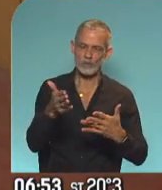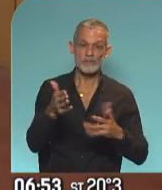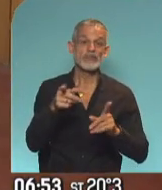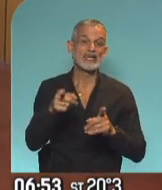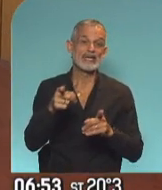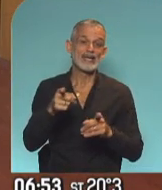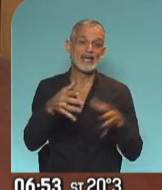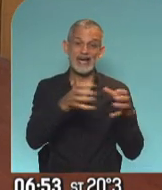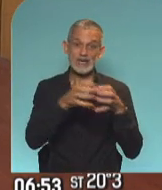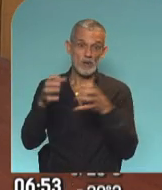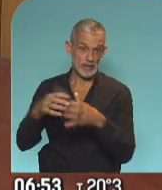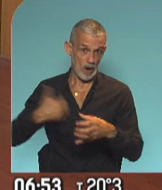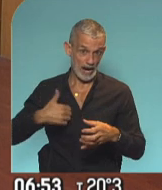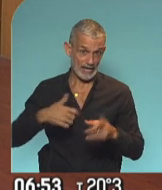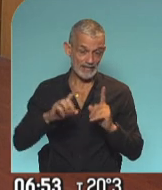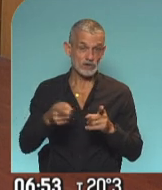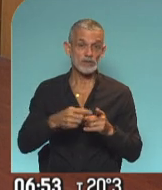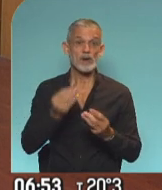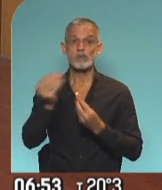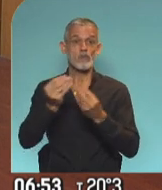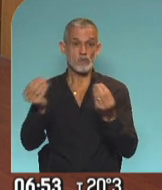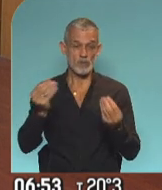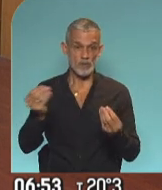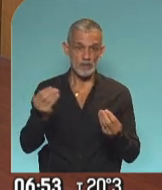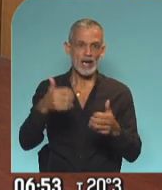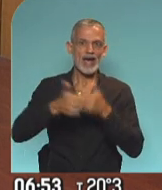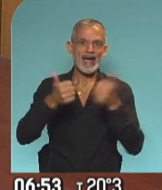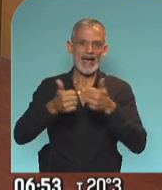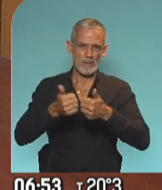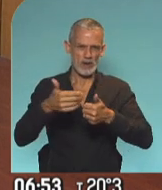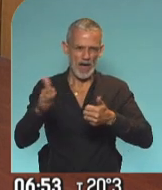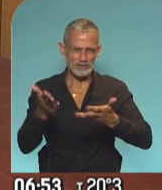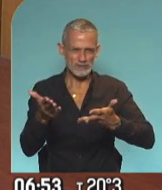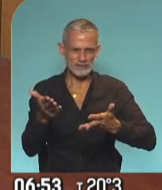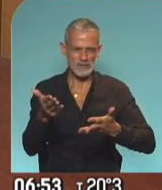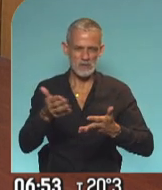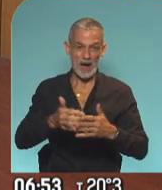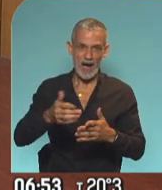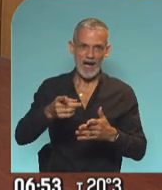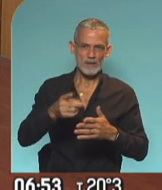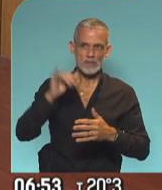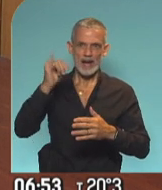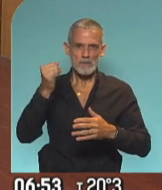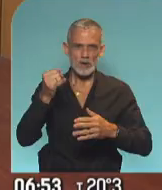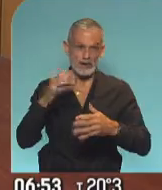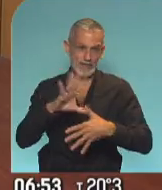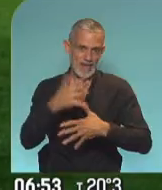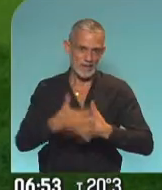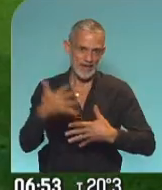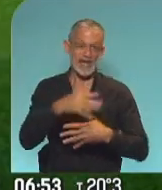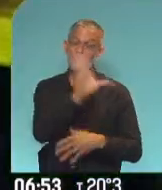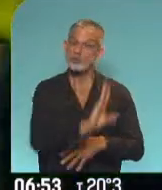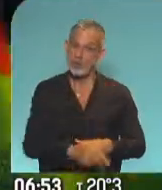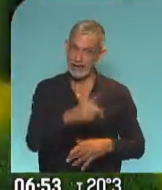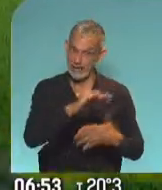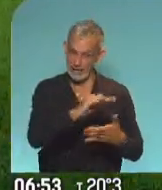los equipos argentinos y su participación en los torneos que definen a campeones de América, la sudamericana, que